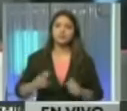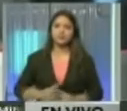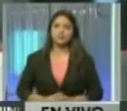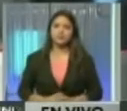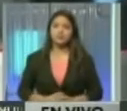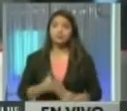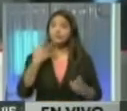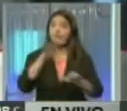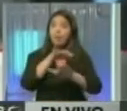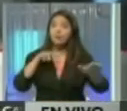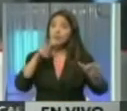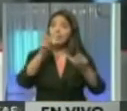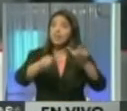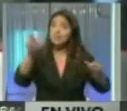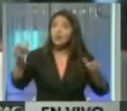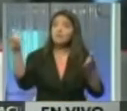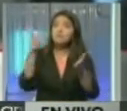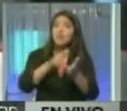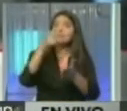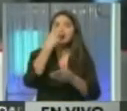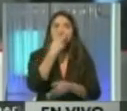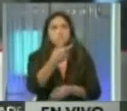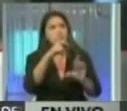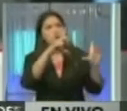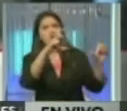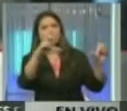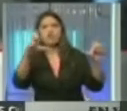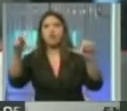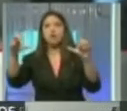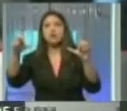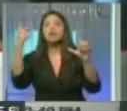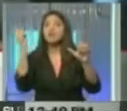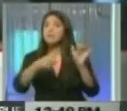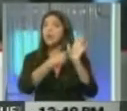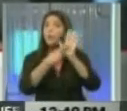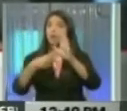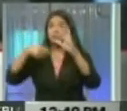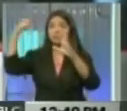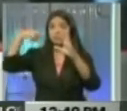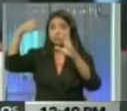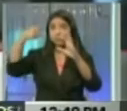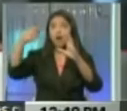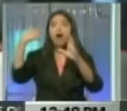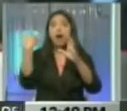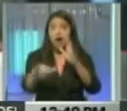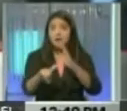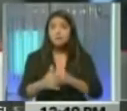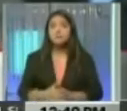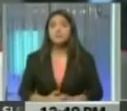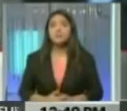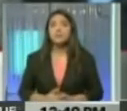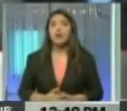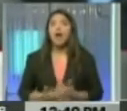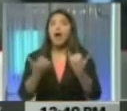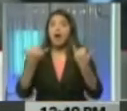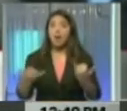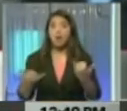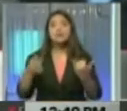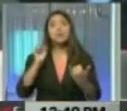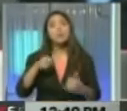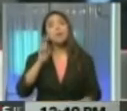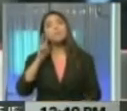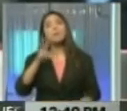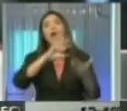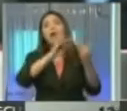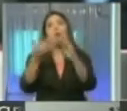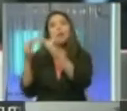la mayoría de las personas que visitan este stand y ven las fotografías, ven las transmisiones que tenemos por streaming, ahora mismo estamos viendo a la